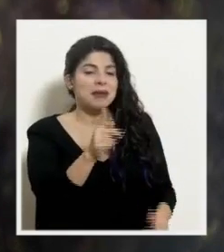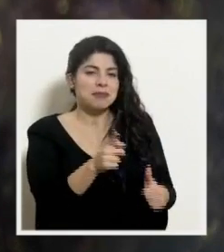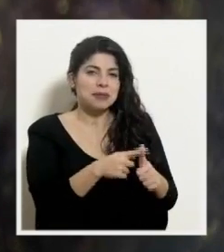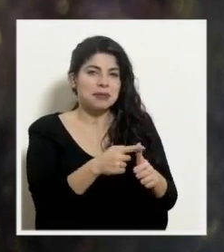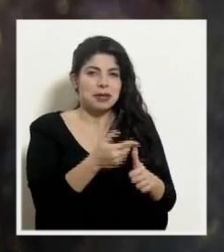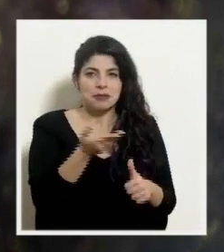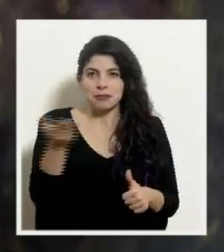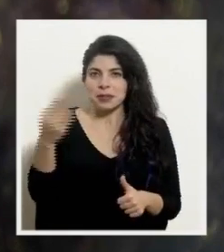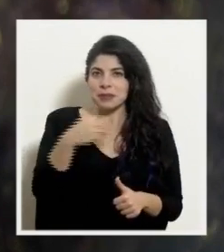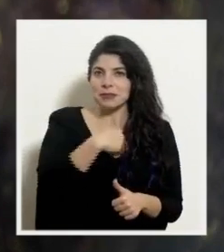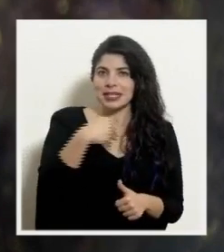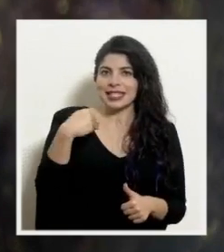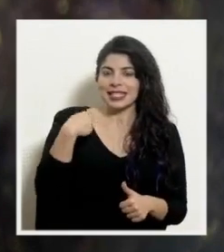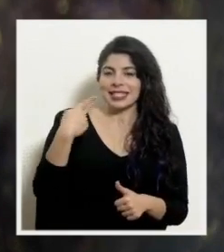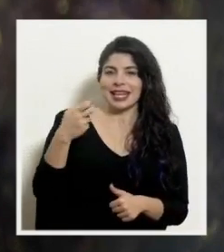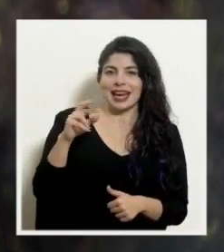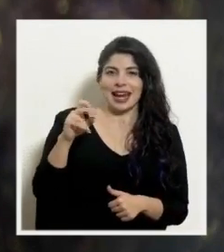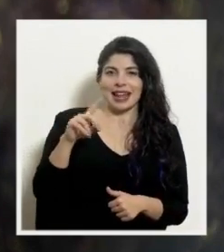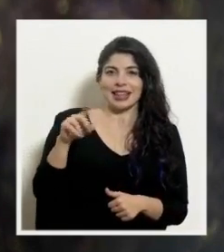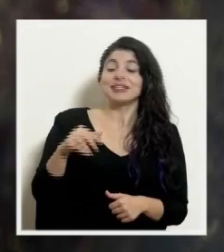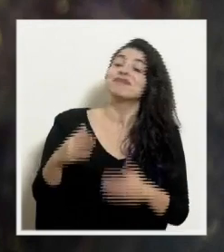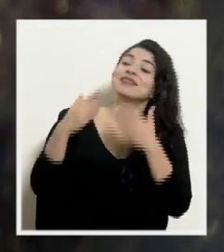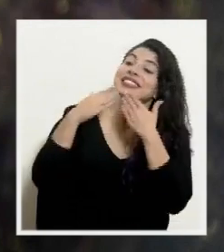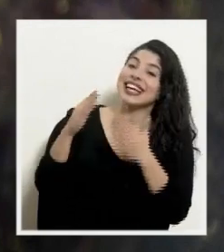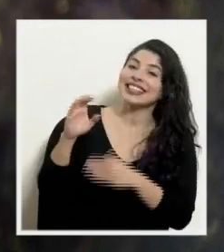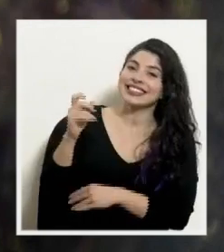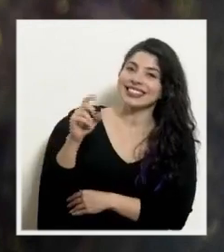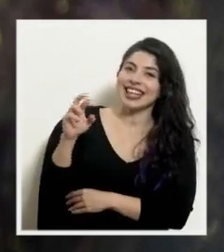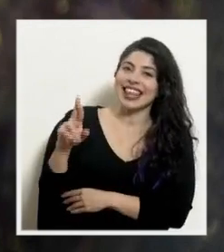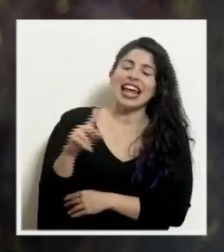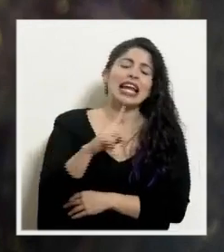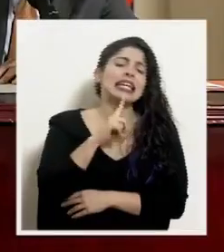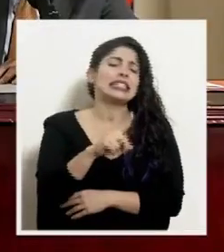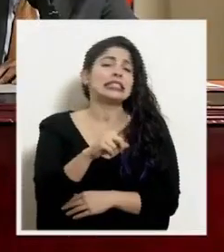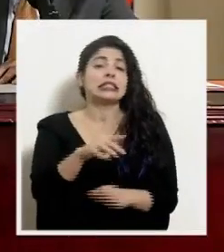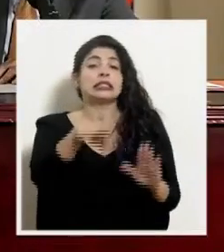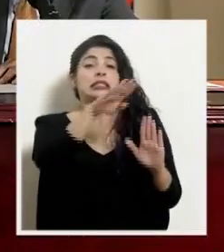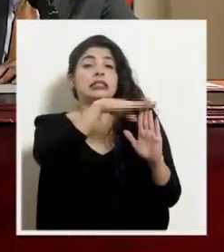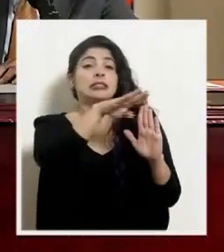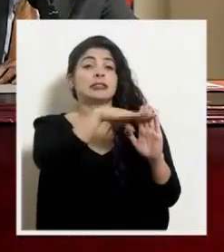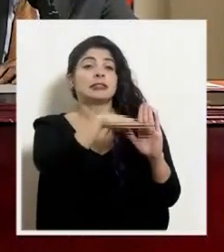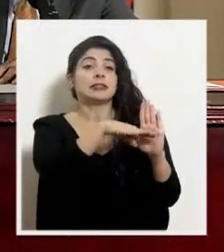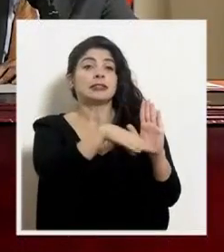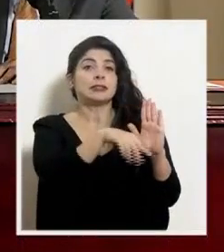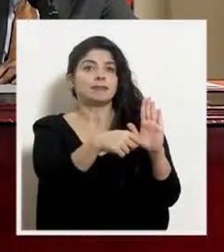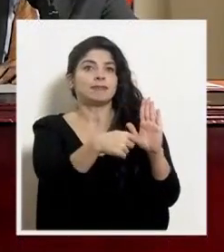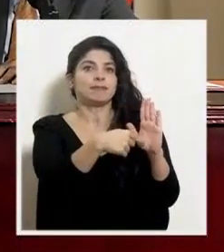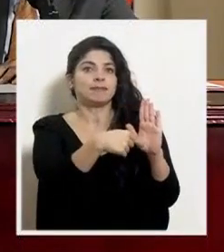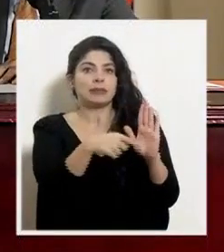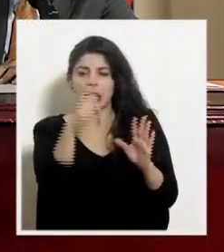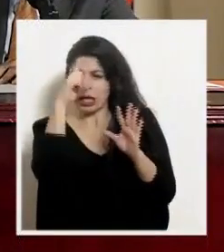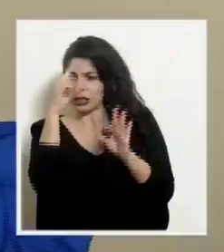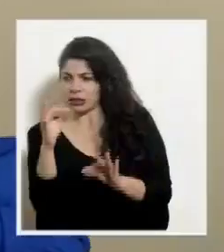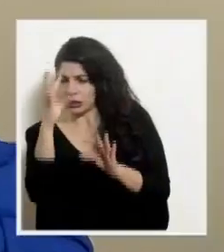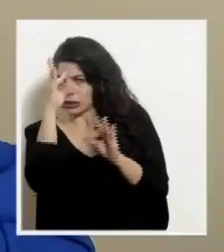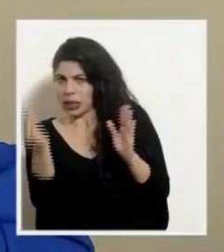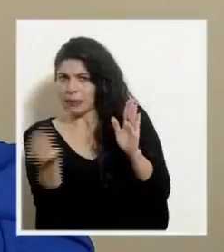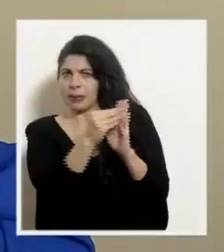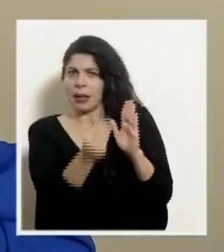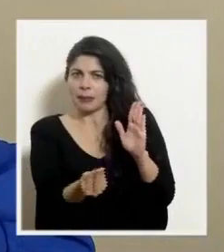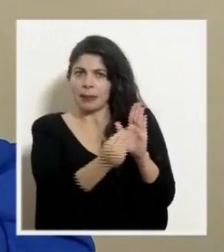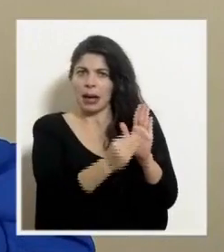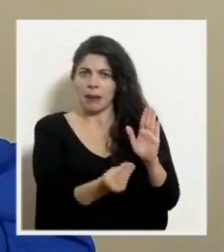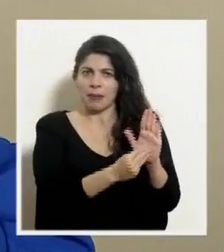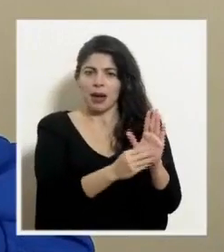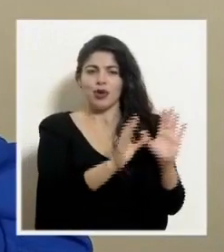ministra Hernández. Gracias, don Edgar. Es un conjunto de medidas las que se vienen tomando desde los diferentes